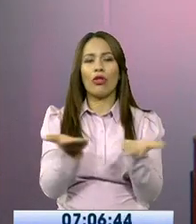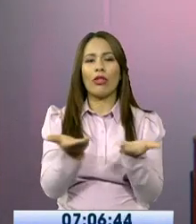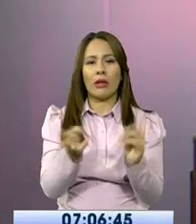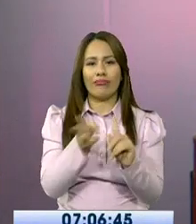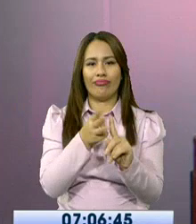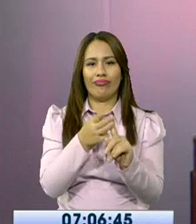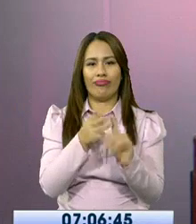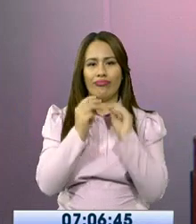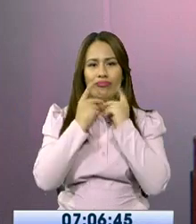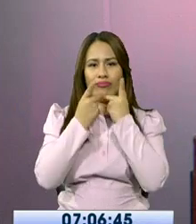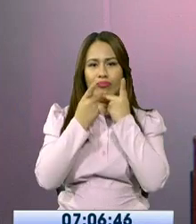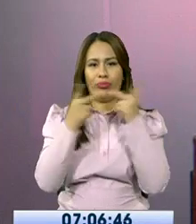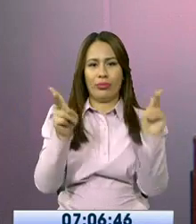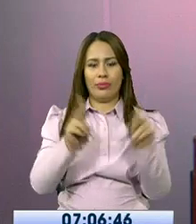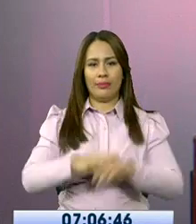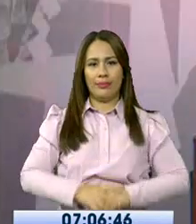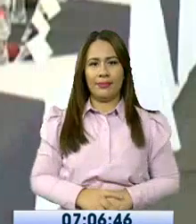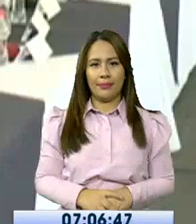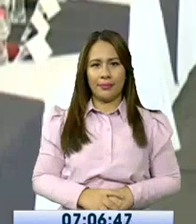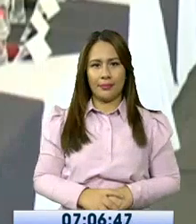sociales.